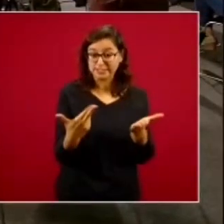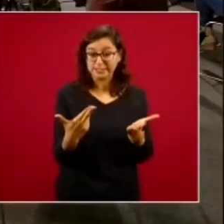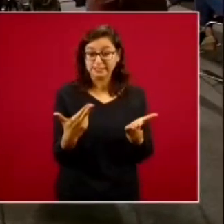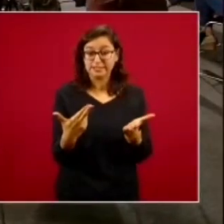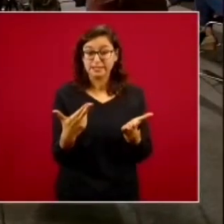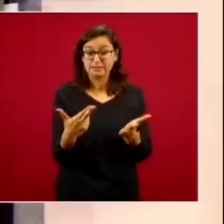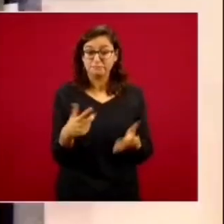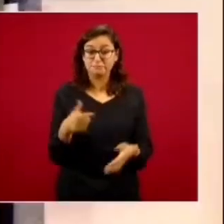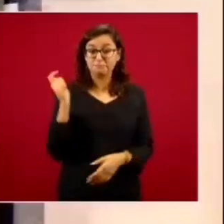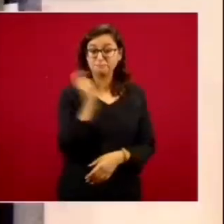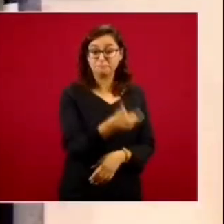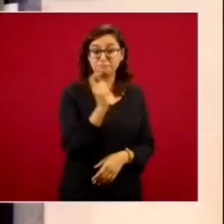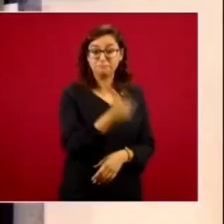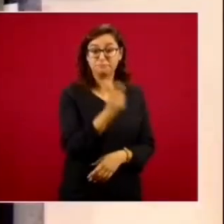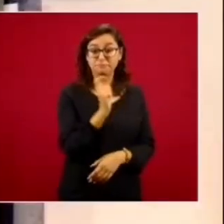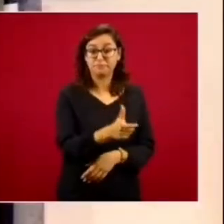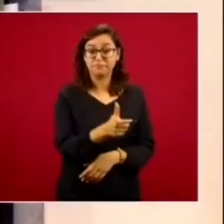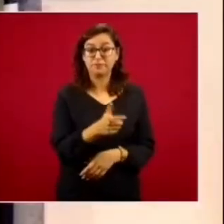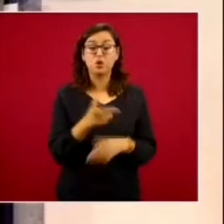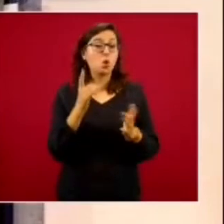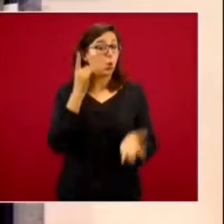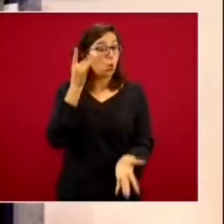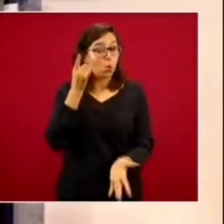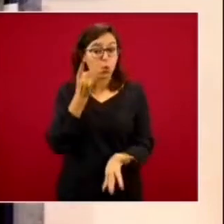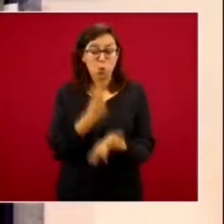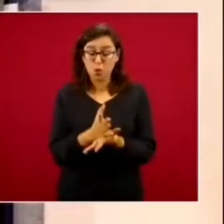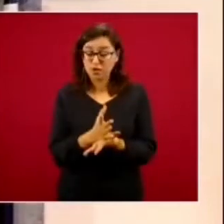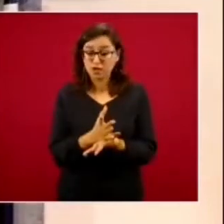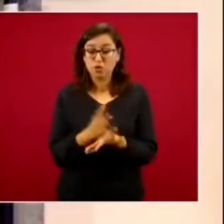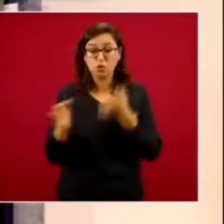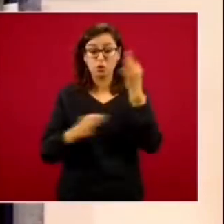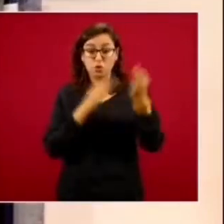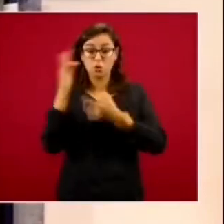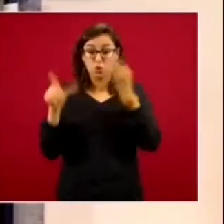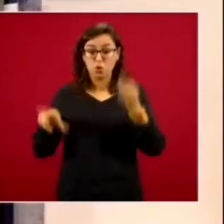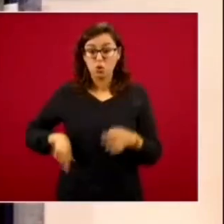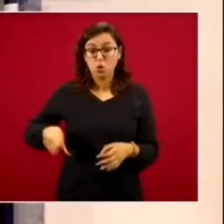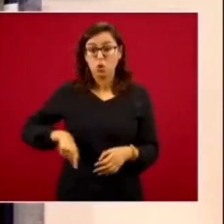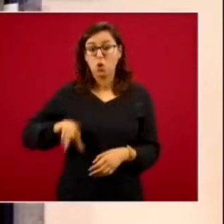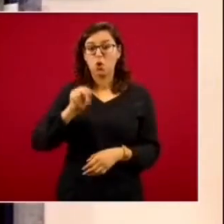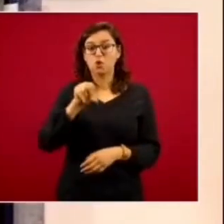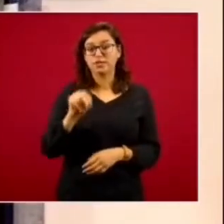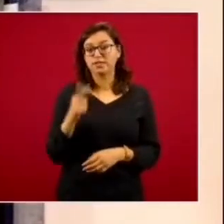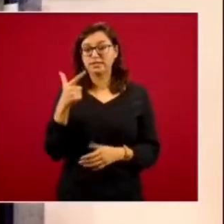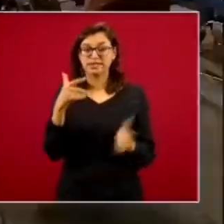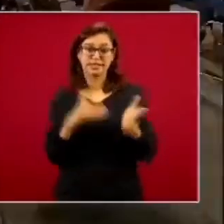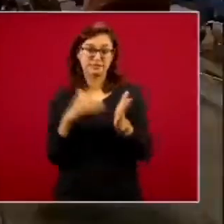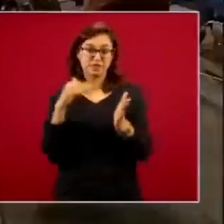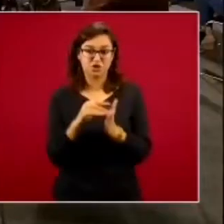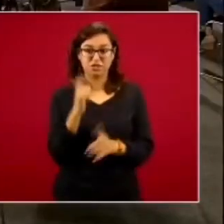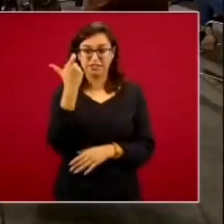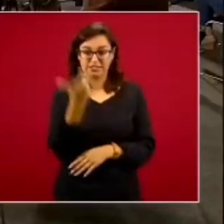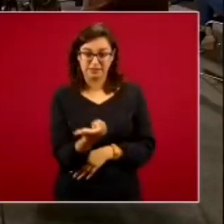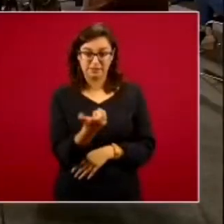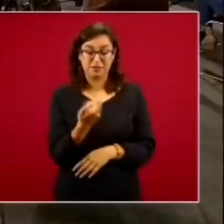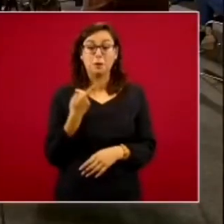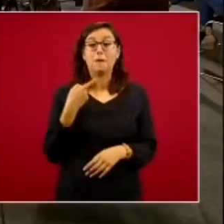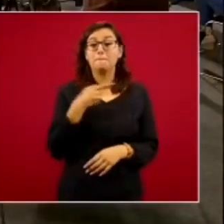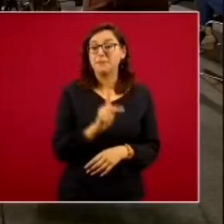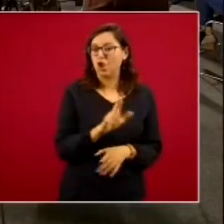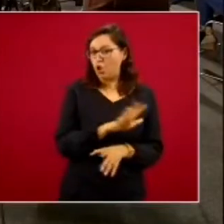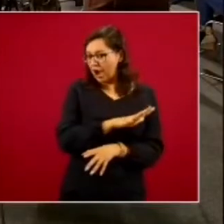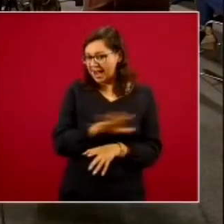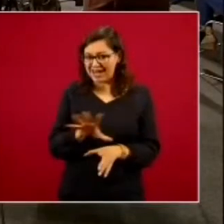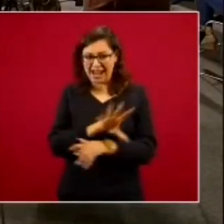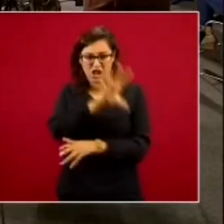tuvo un ingresos de publicidad, solo de publicidad, por 87 millones de pesos. Sin embargo, sus ingresos